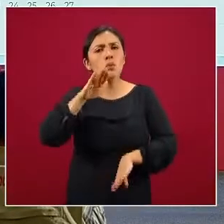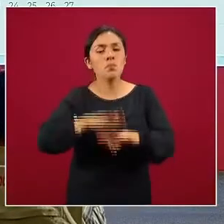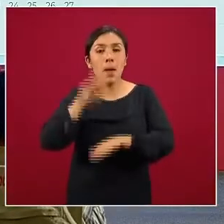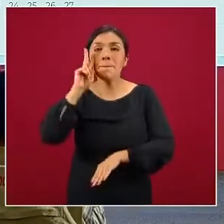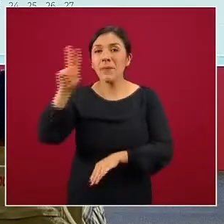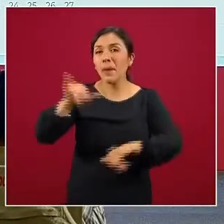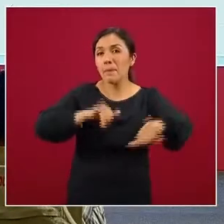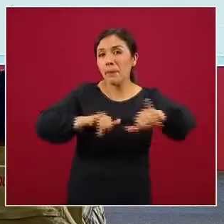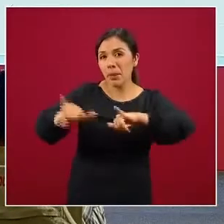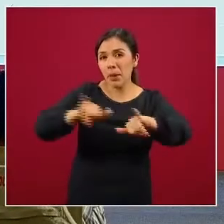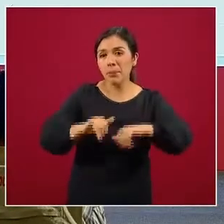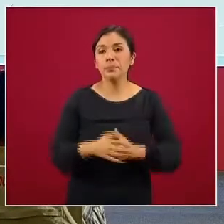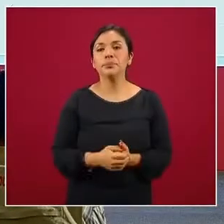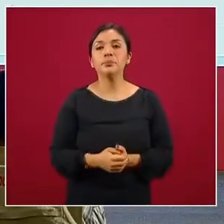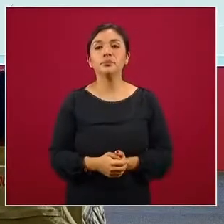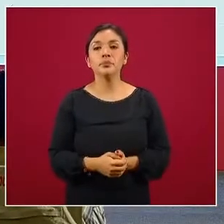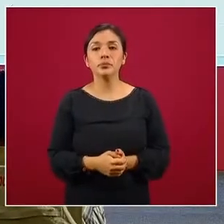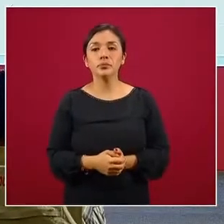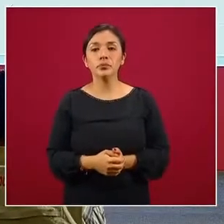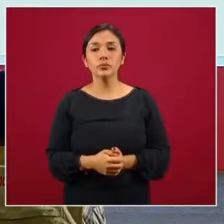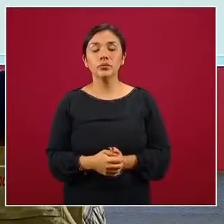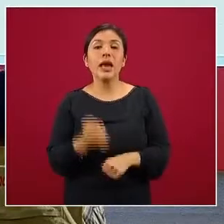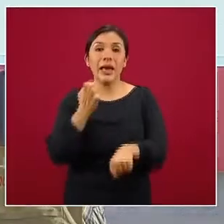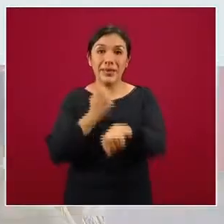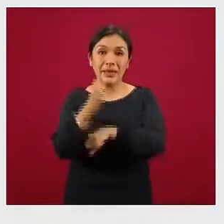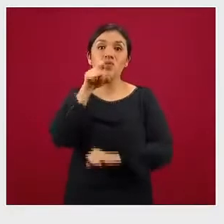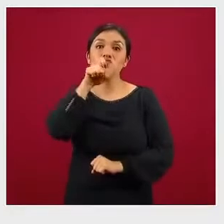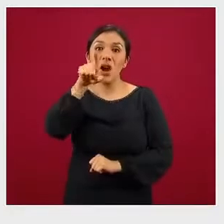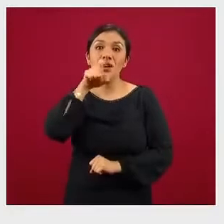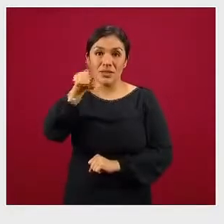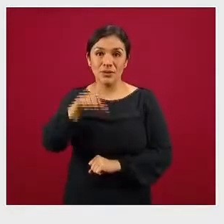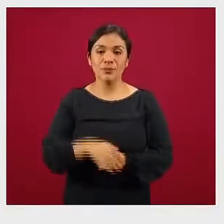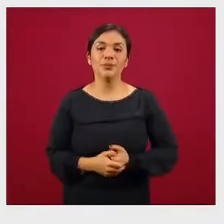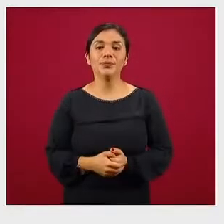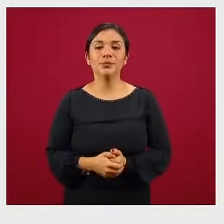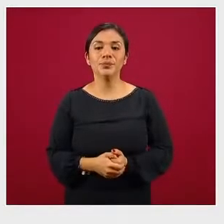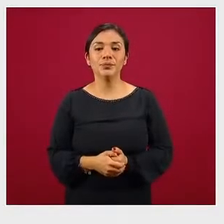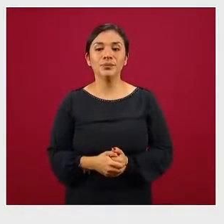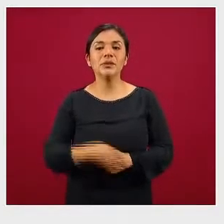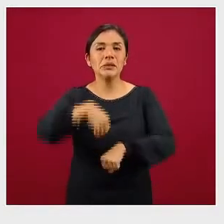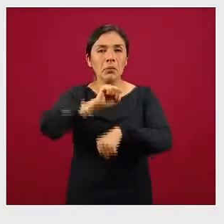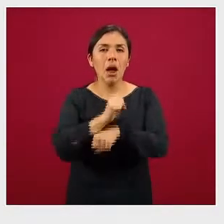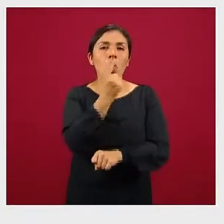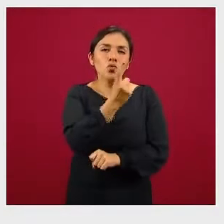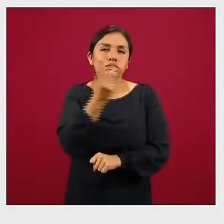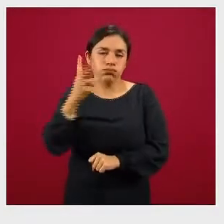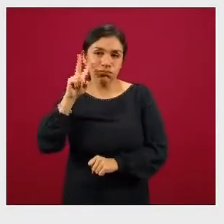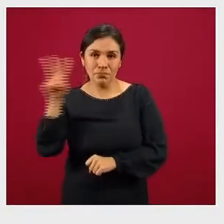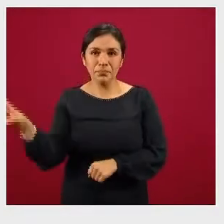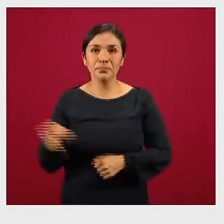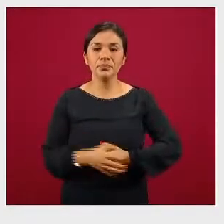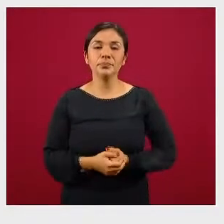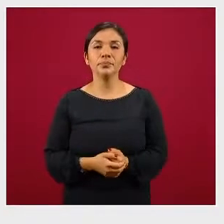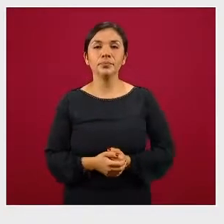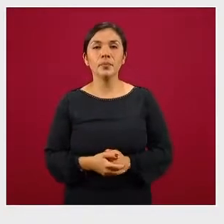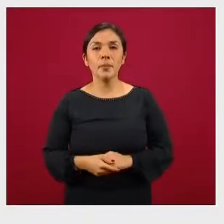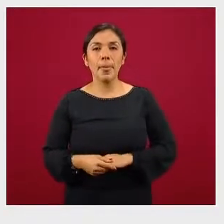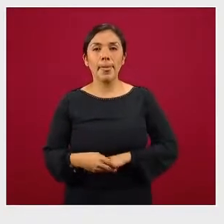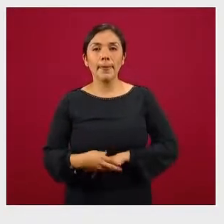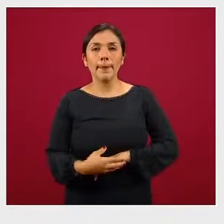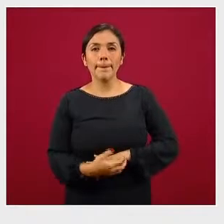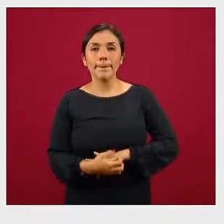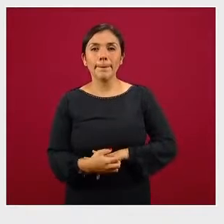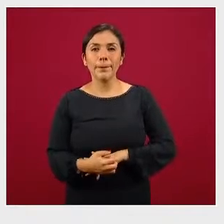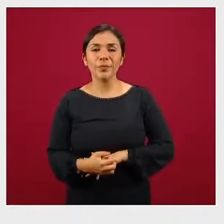en el mapa dinámico del estado de Jalisco. Semana 11, semana 12, semana 13,